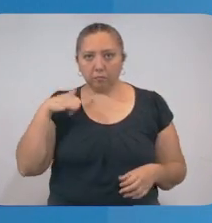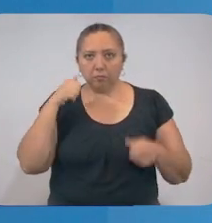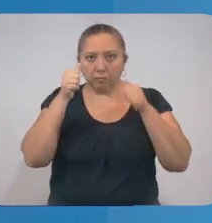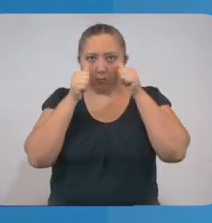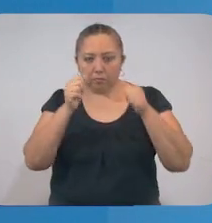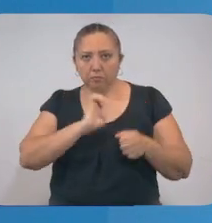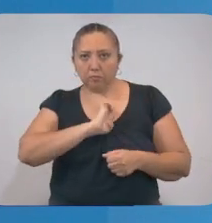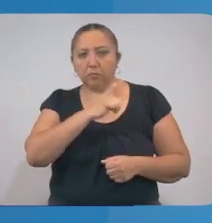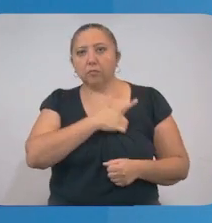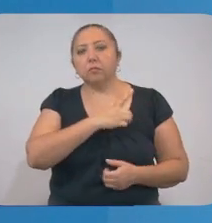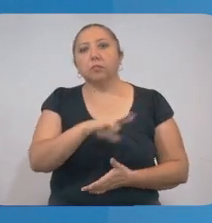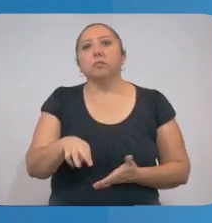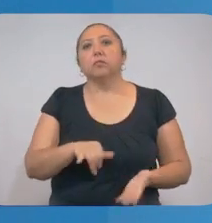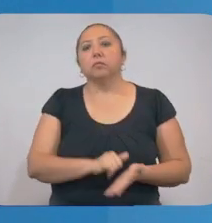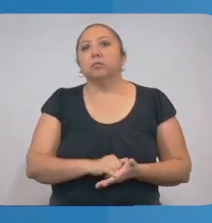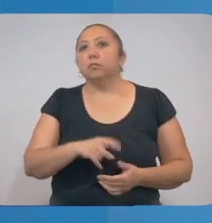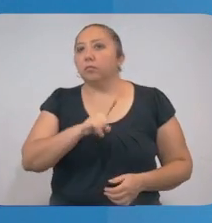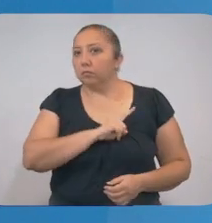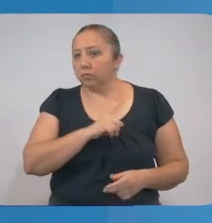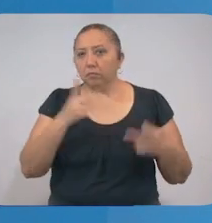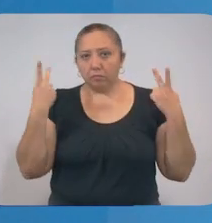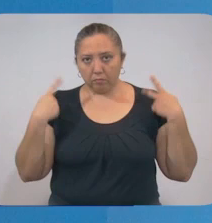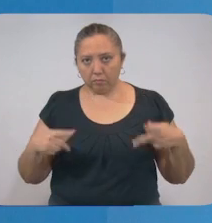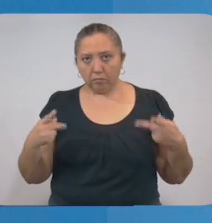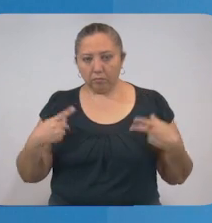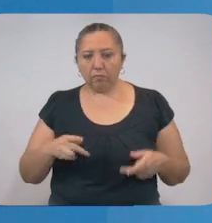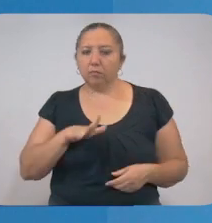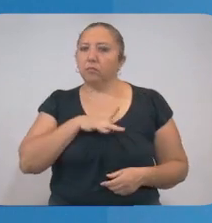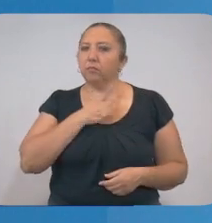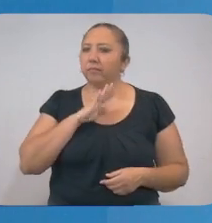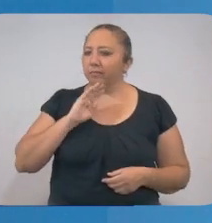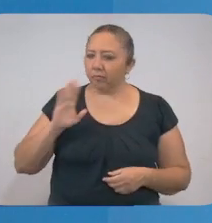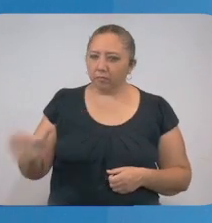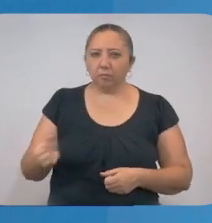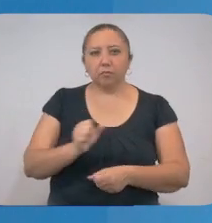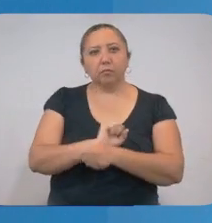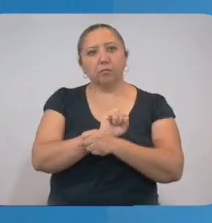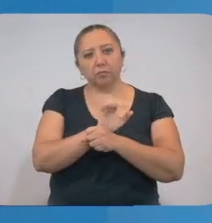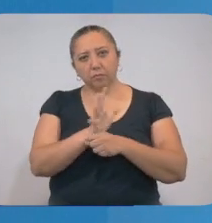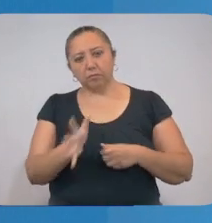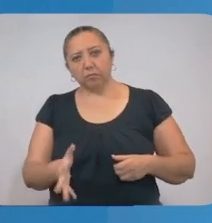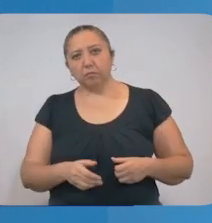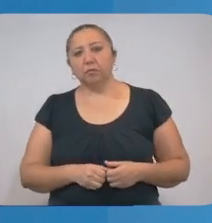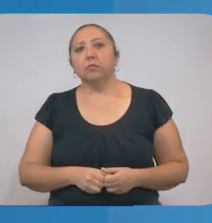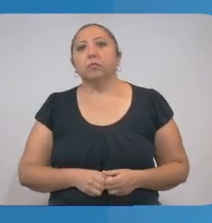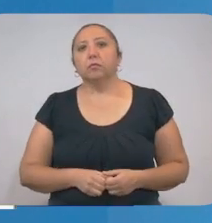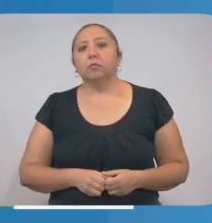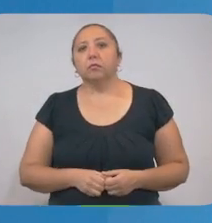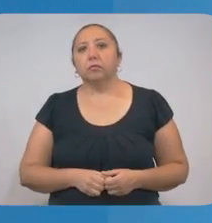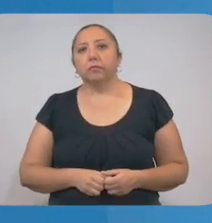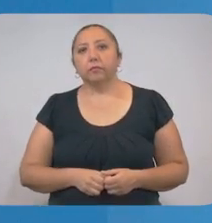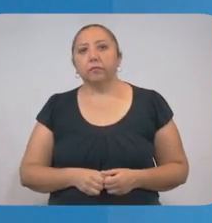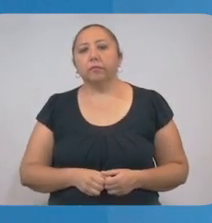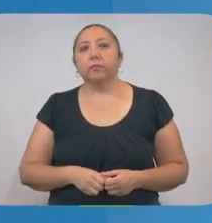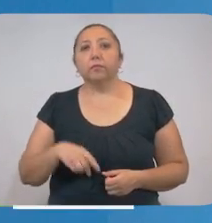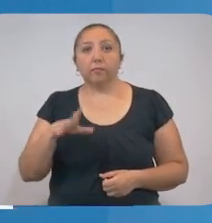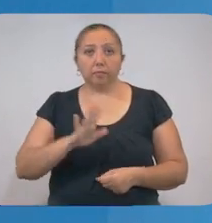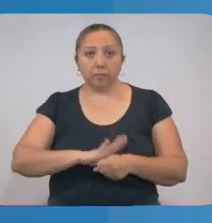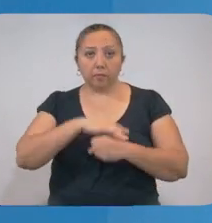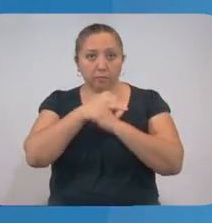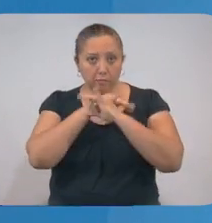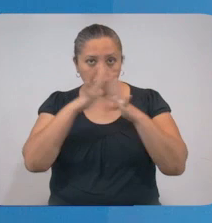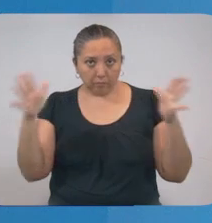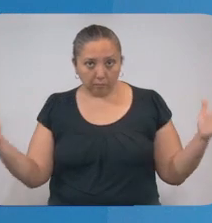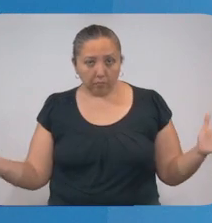coronavirus.yucatan.gov.mx beshan ich maya yetel español. Utial shan, uyila albatusay le kohandil timako, heupata shan utsatantik, uchikulil